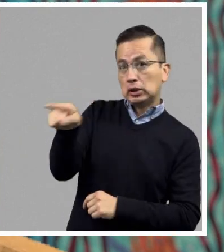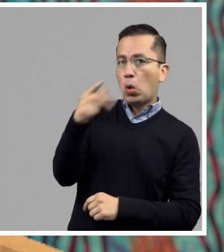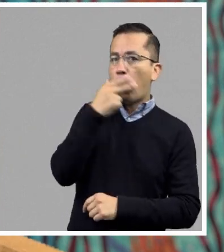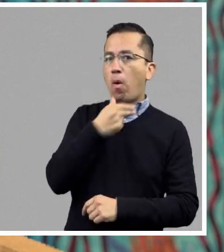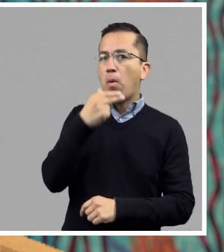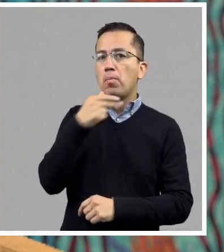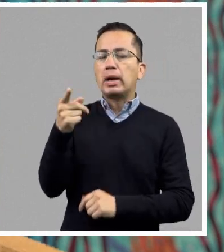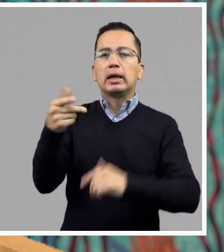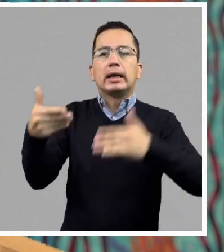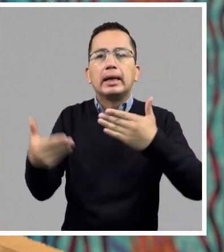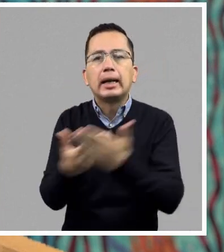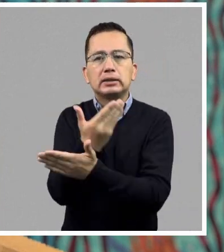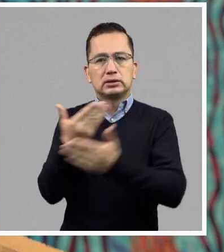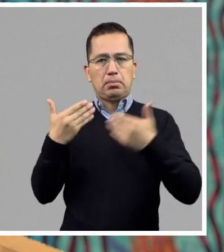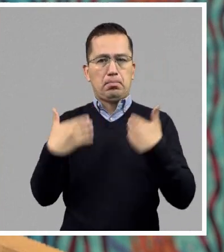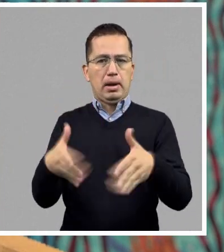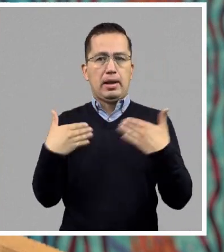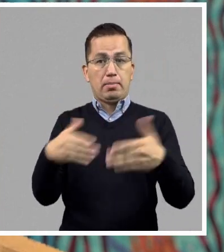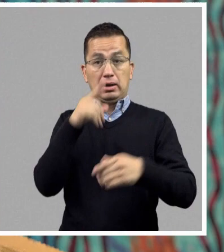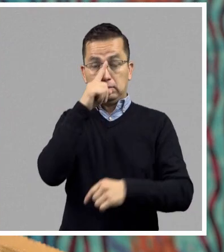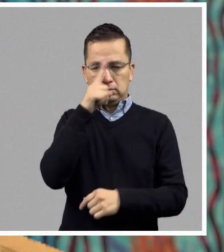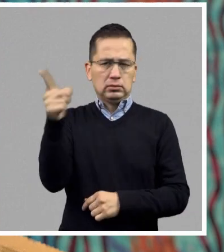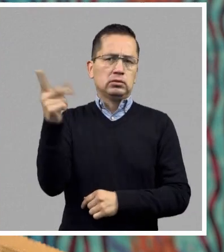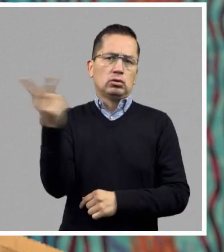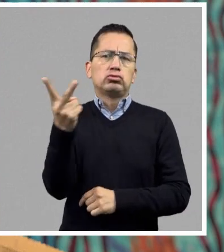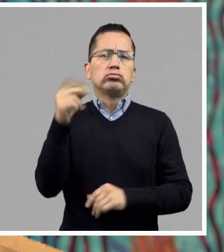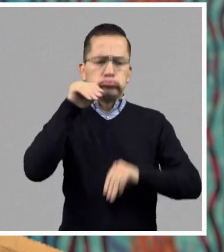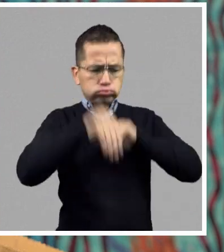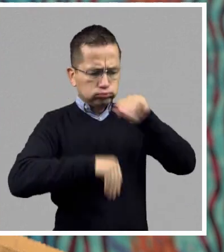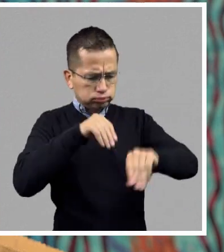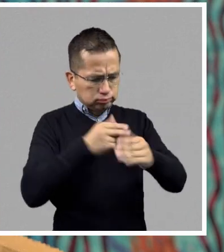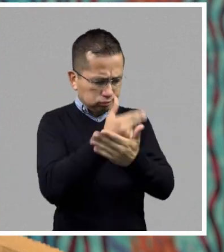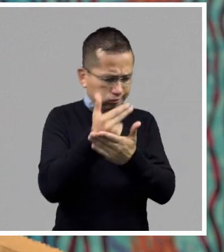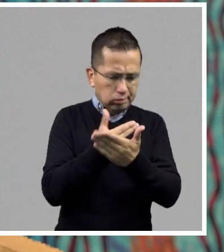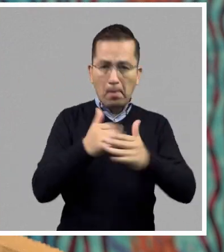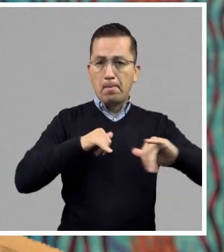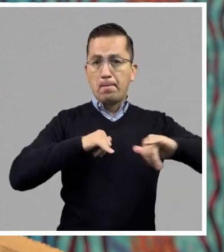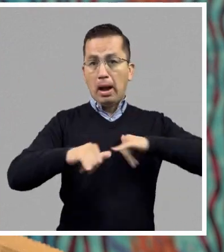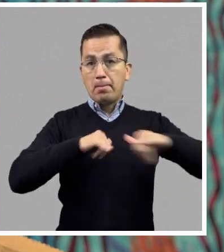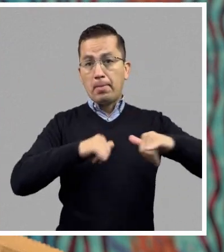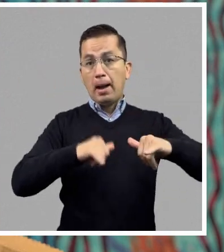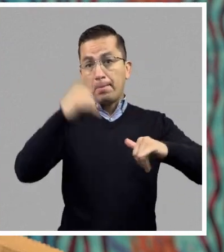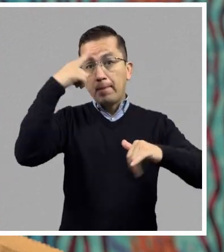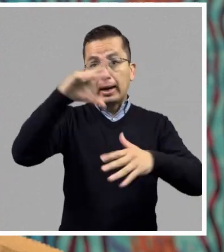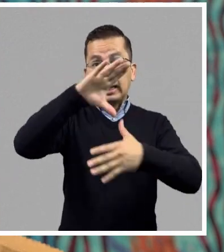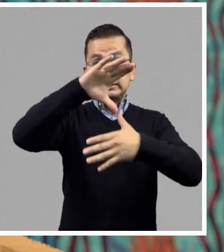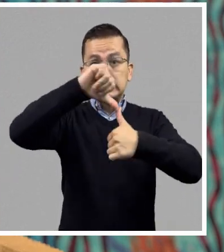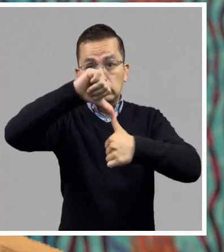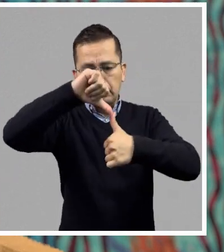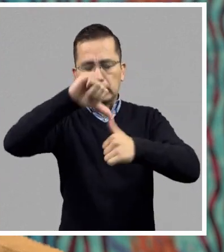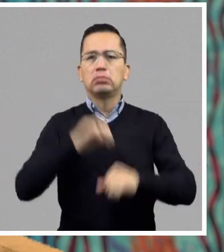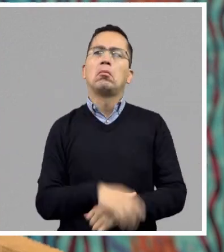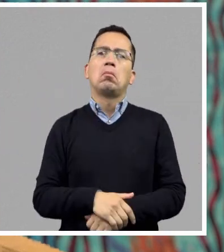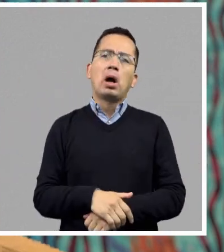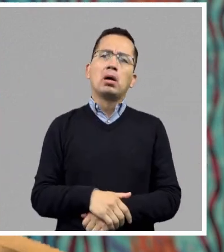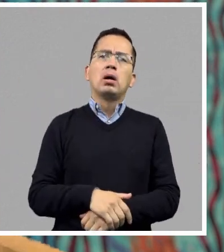un hombre de Panamá nos quieren contar algo sobre Centroamérica a través de un mapa vemos en este mapa reconocemos